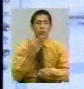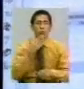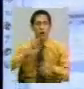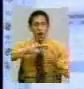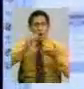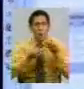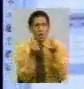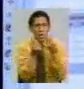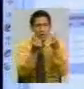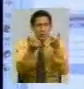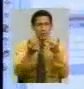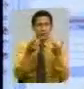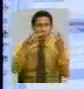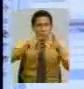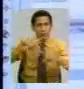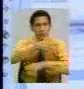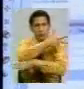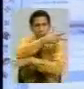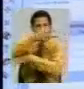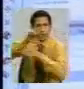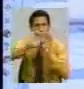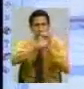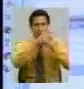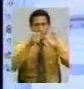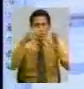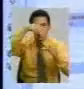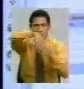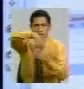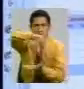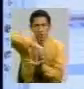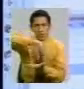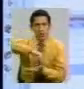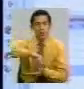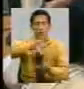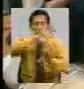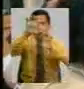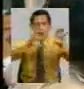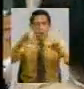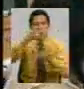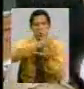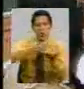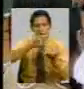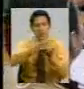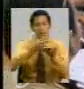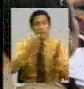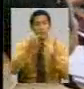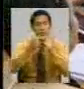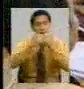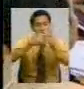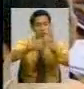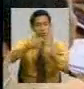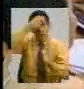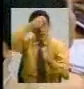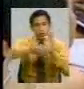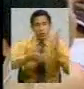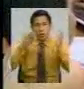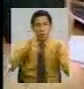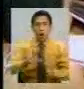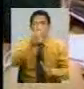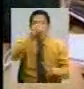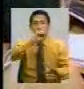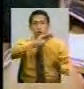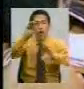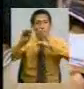exceso de velocidad, captadas por radares en vías de la ciudad y la provincia, si el infractor no ha sido notificado,